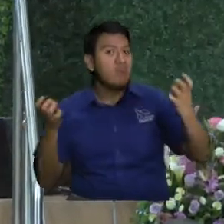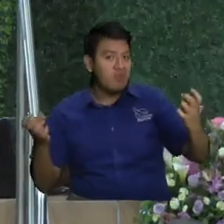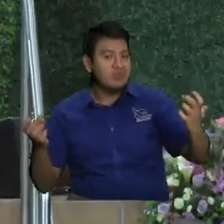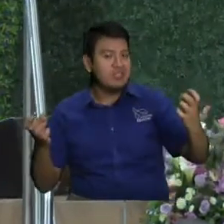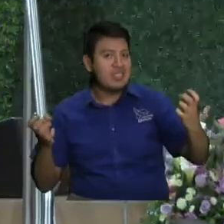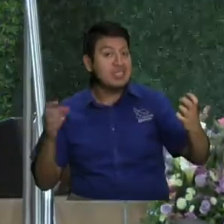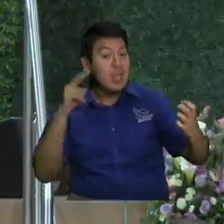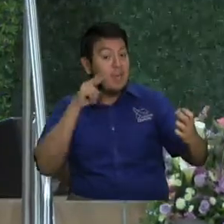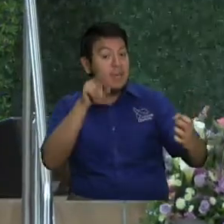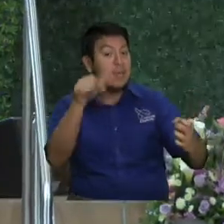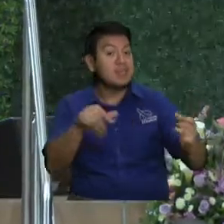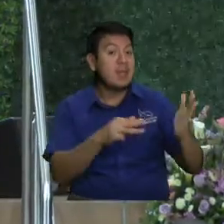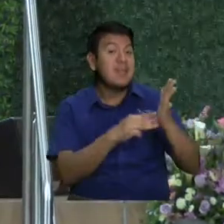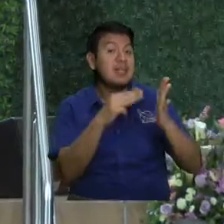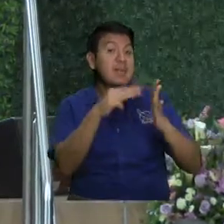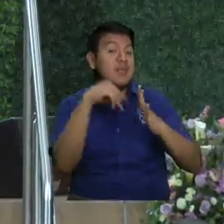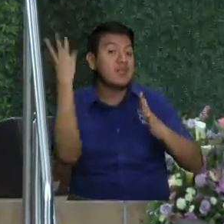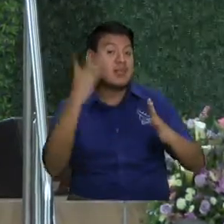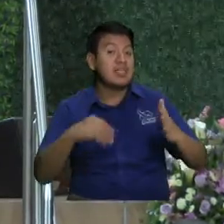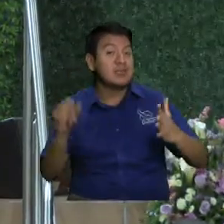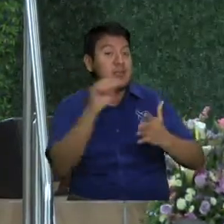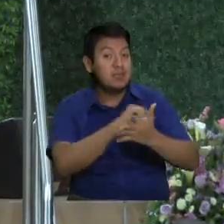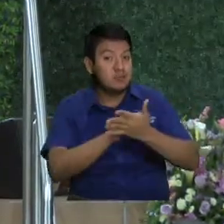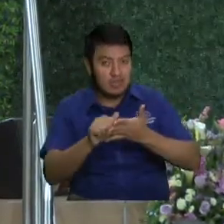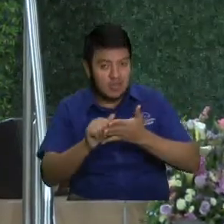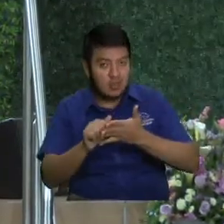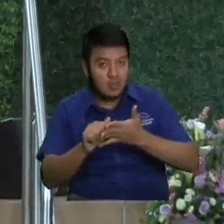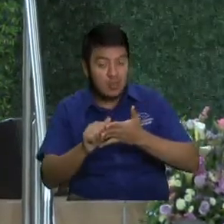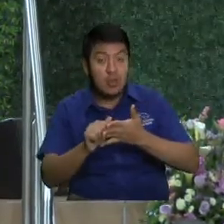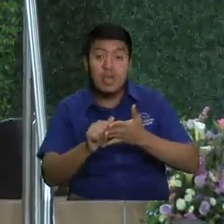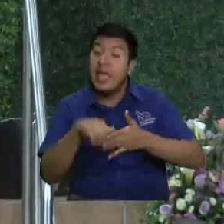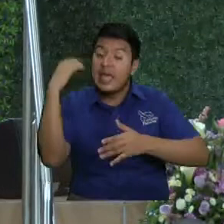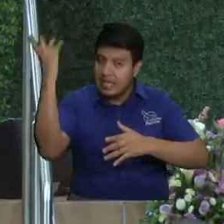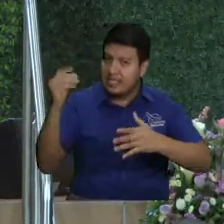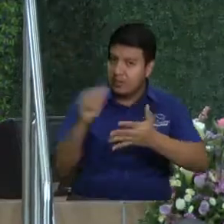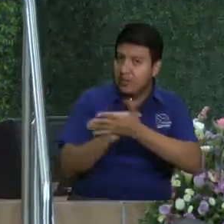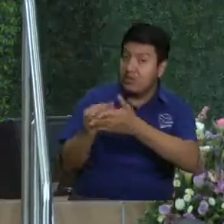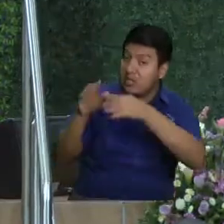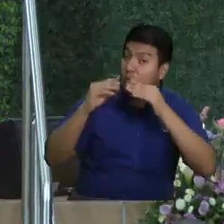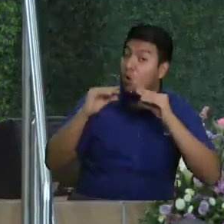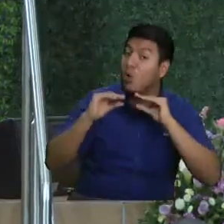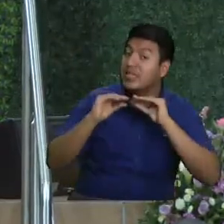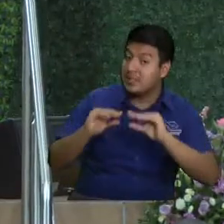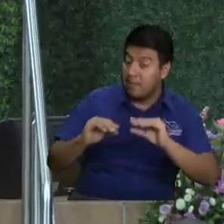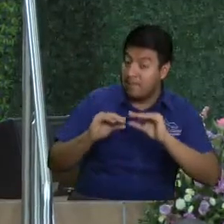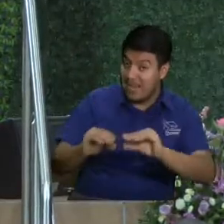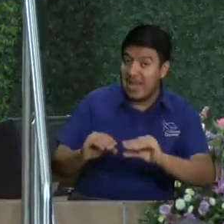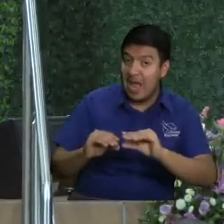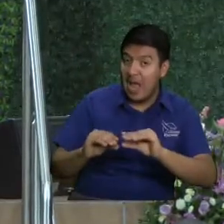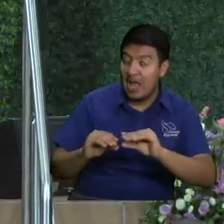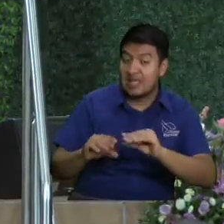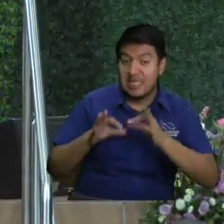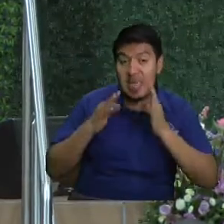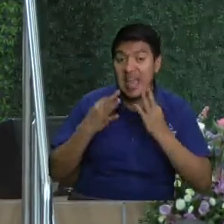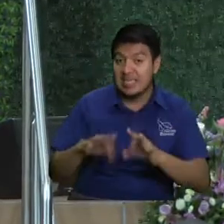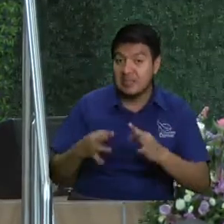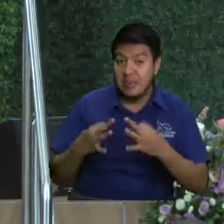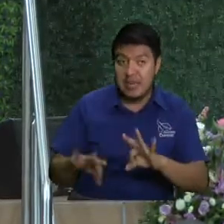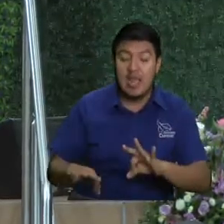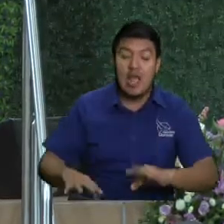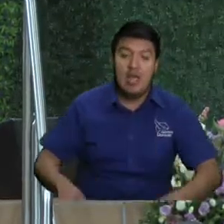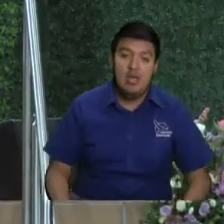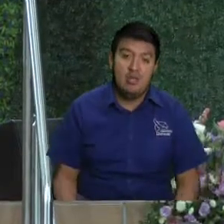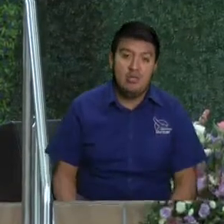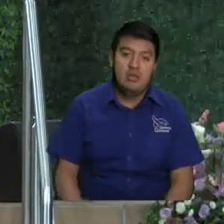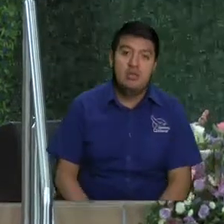que lo está implícito en lo que dijo Jesús en el libro de Marcos, y está explícito en lo que dijo Pablo en 2 Corintios